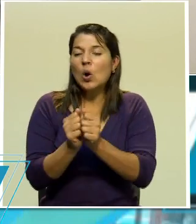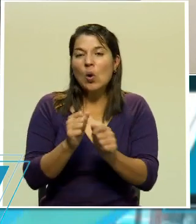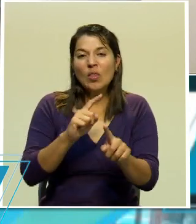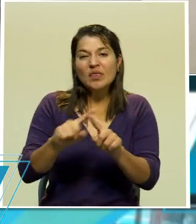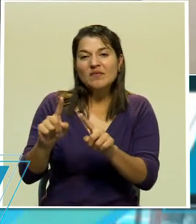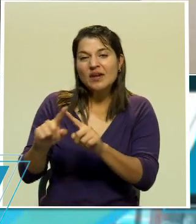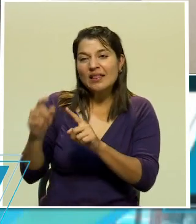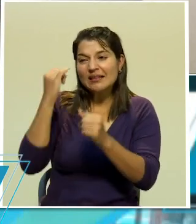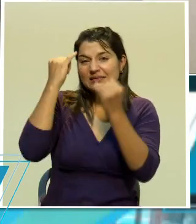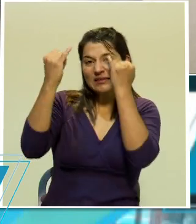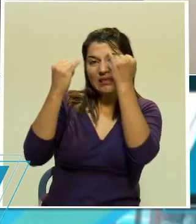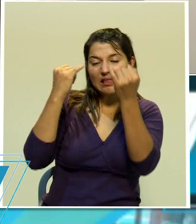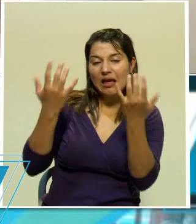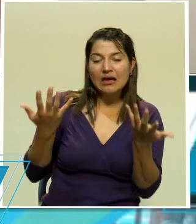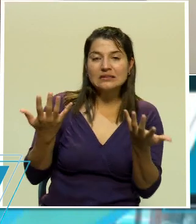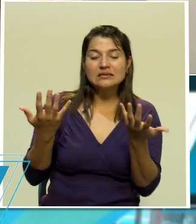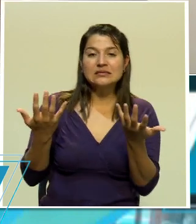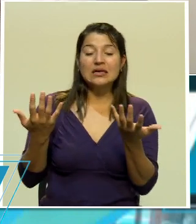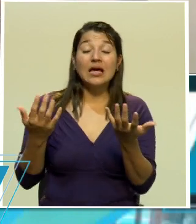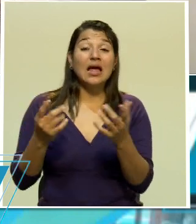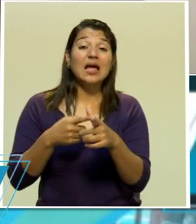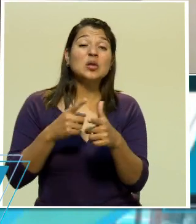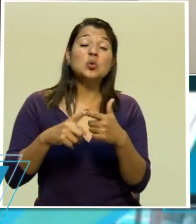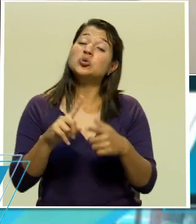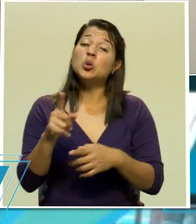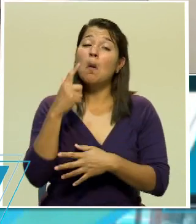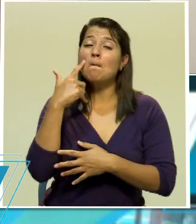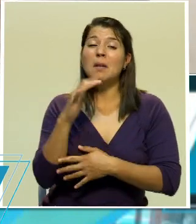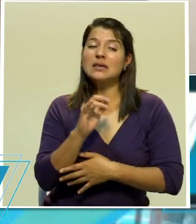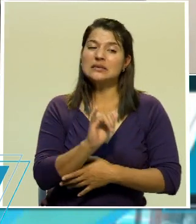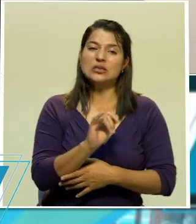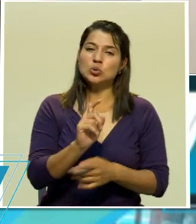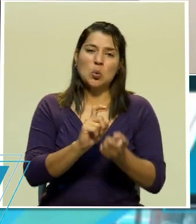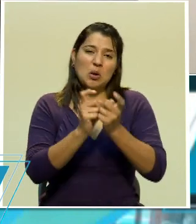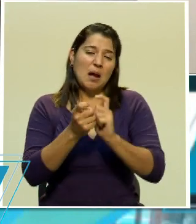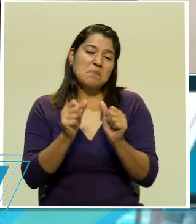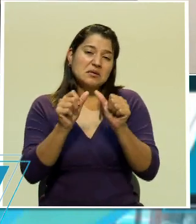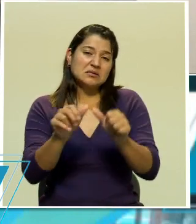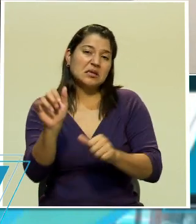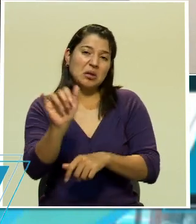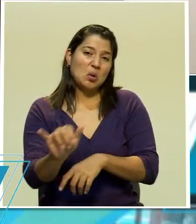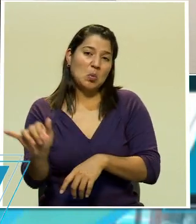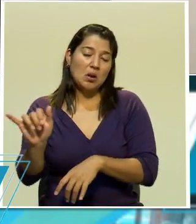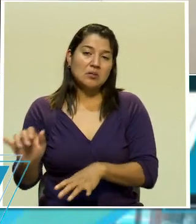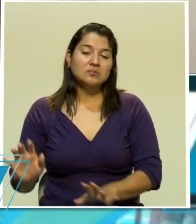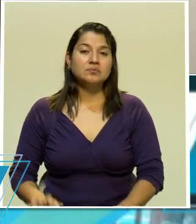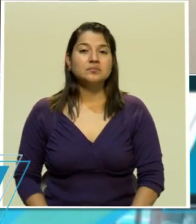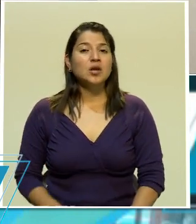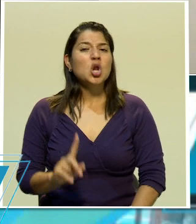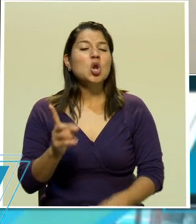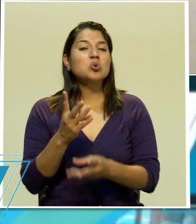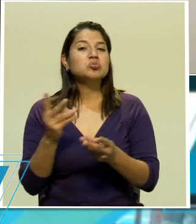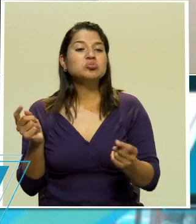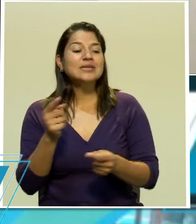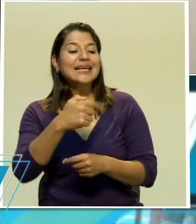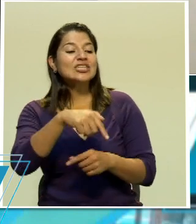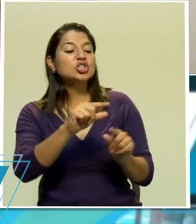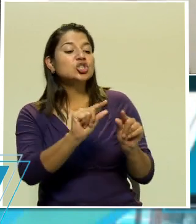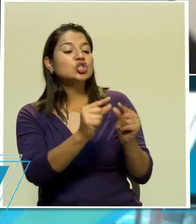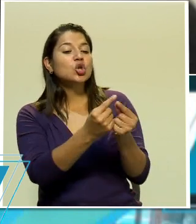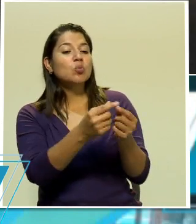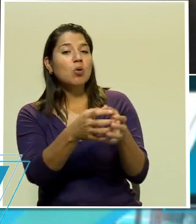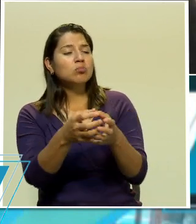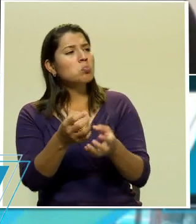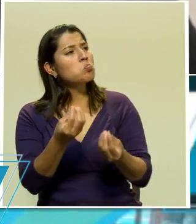todas sus ideologías extremas. Y entonces eso no parece que vaya a cambiar y tampoco parece que vayan a desaparecer. Interesantísimo el dato que me